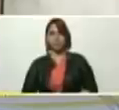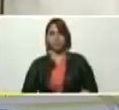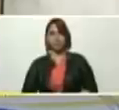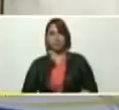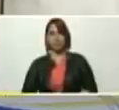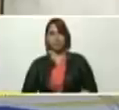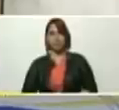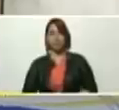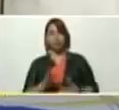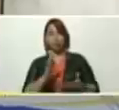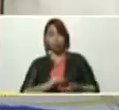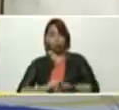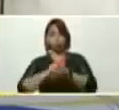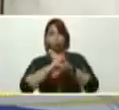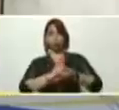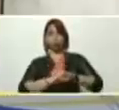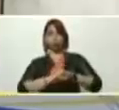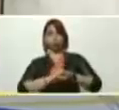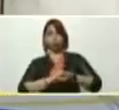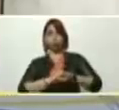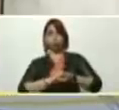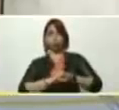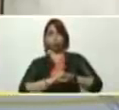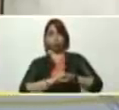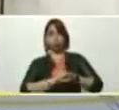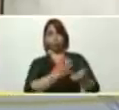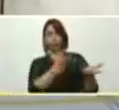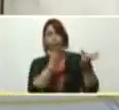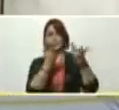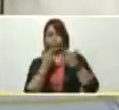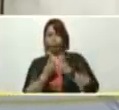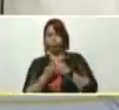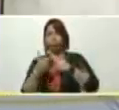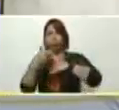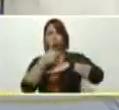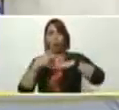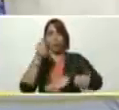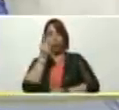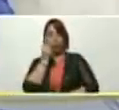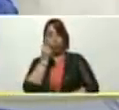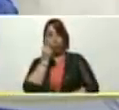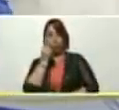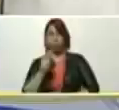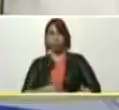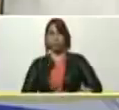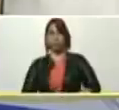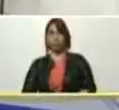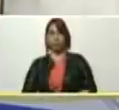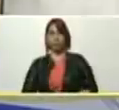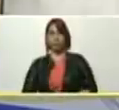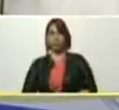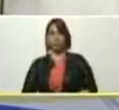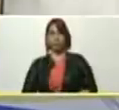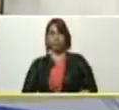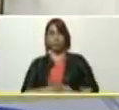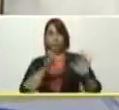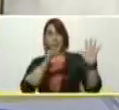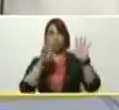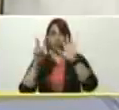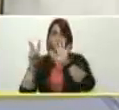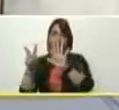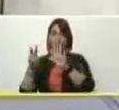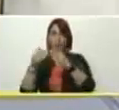Igualmente en Trujillo, tengo el reporte del gobernador Gerardo Márquez. Él tiene 17 frentes abiertos y